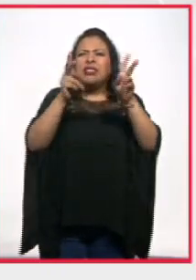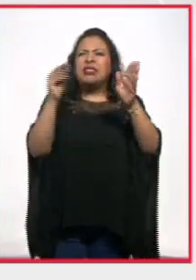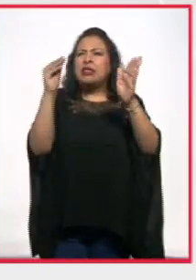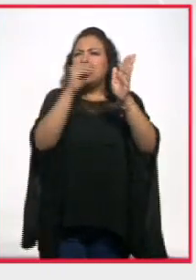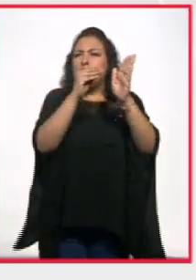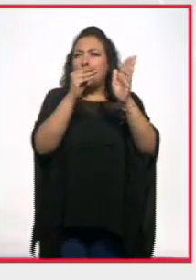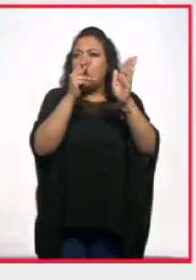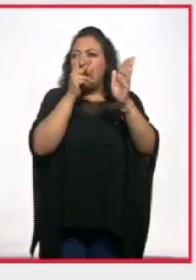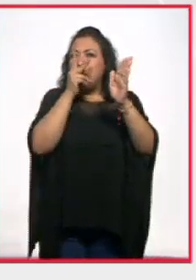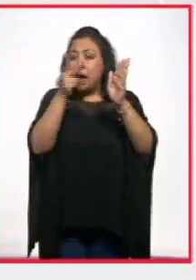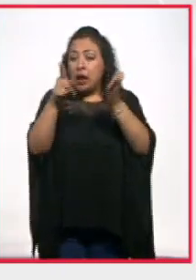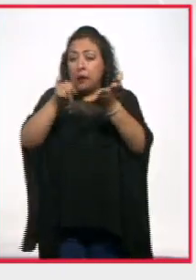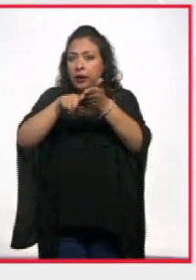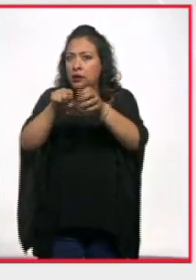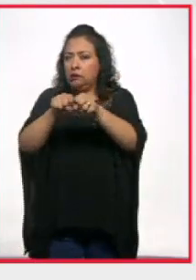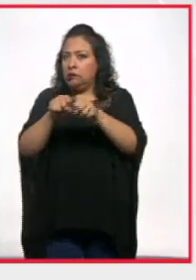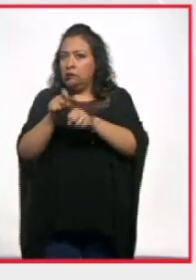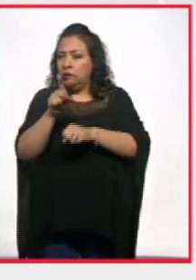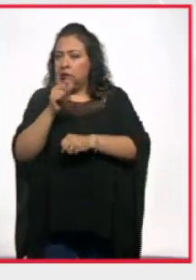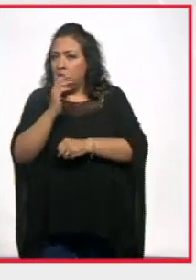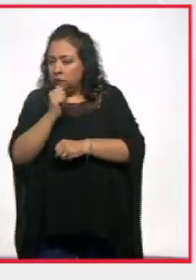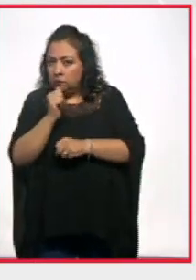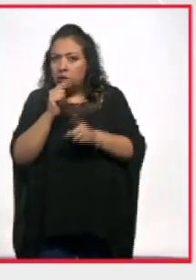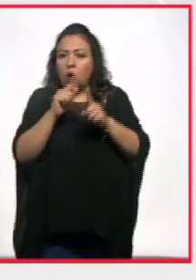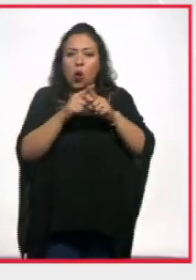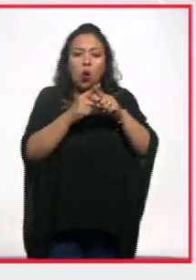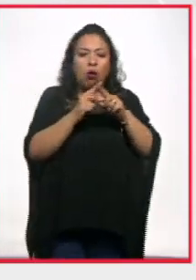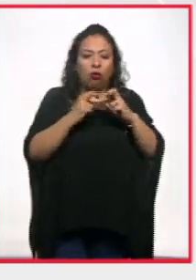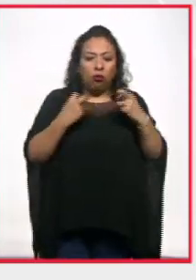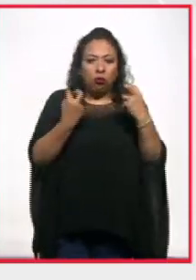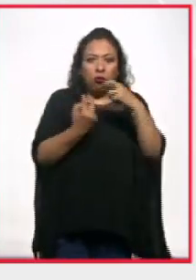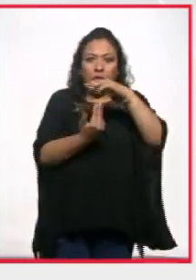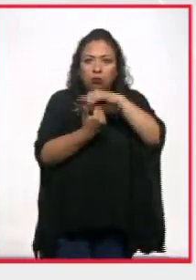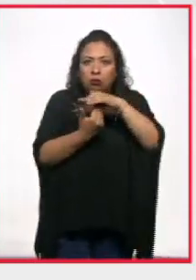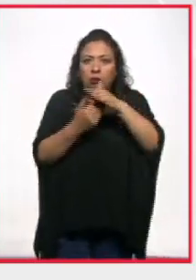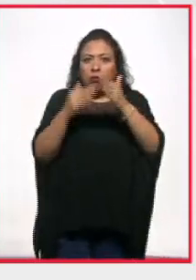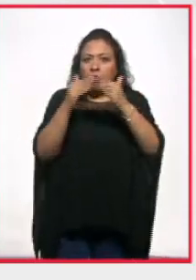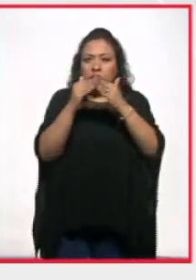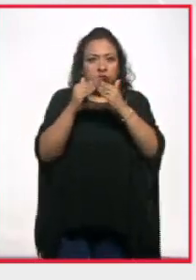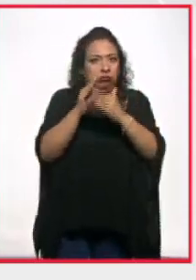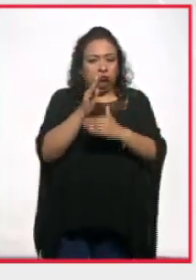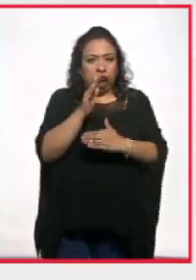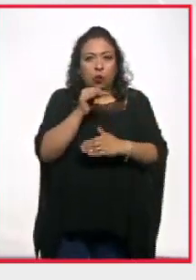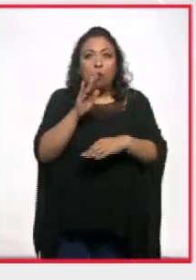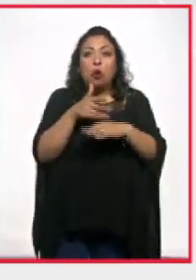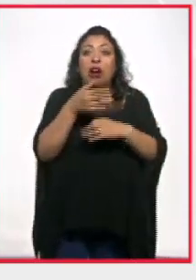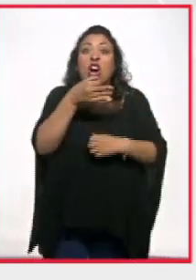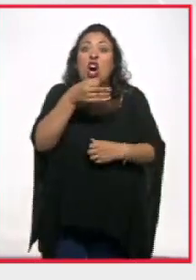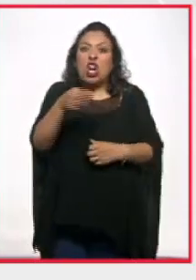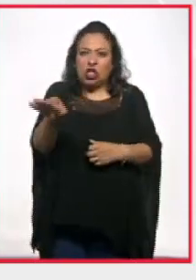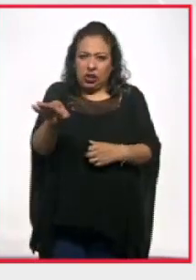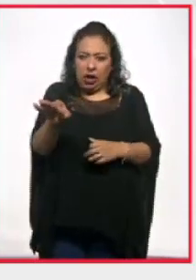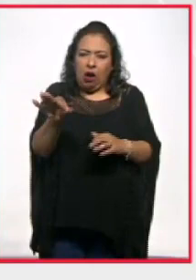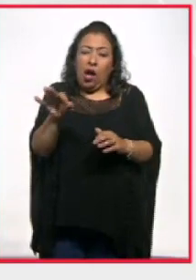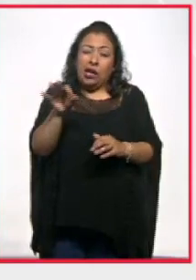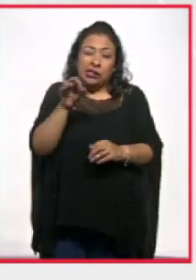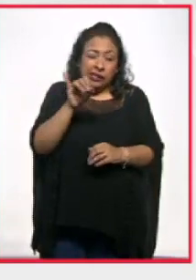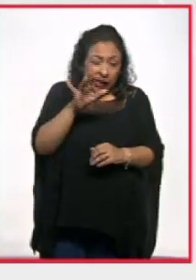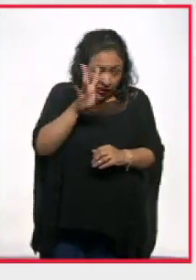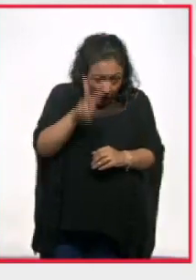puede decirse en el aula de la escuela ni se puede decir en el comedor de la casa porque resulta que es una mala palabra, si es que existen malas